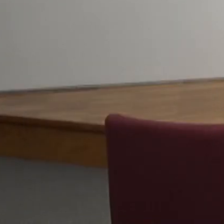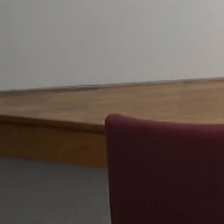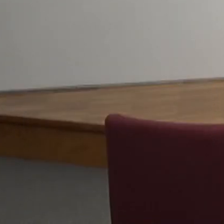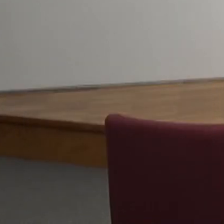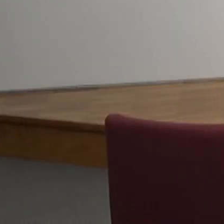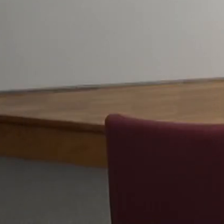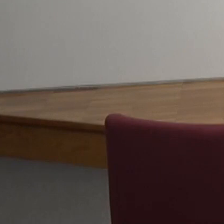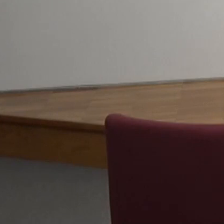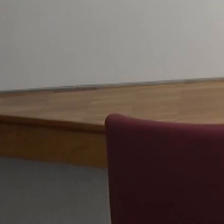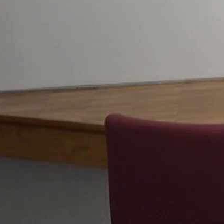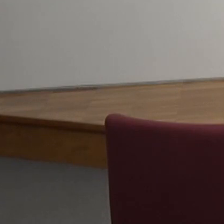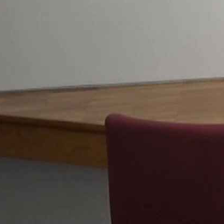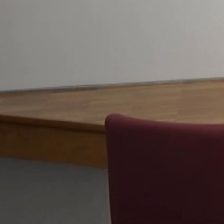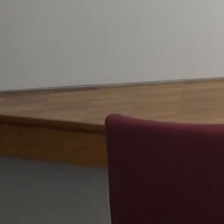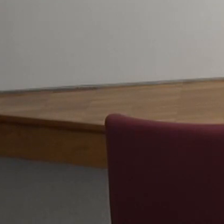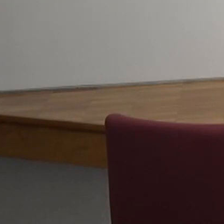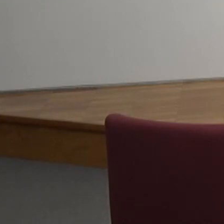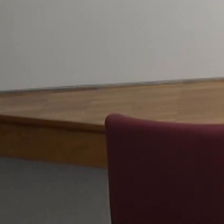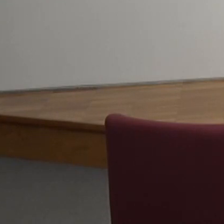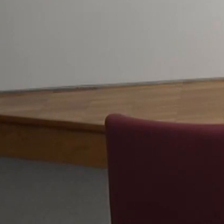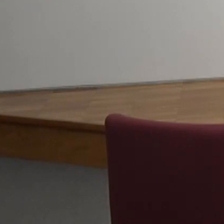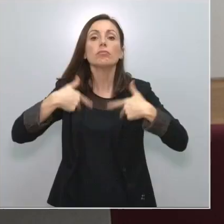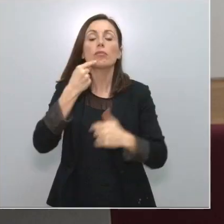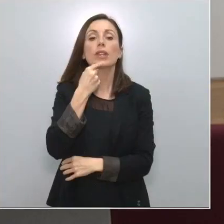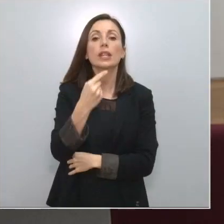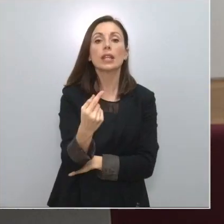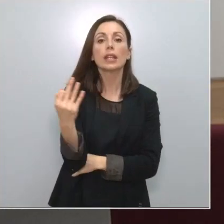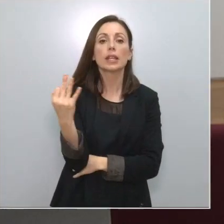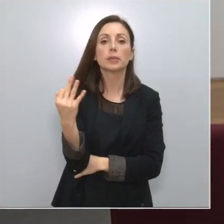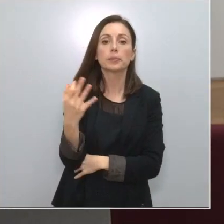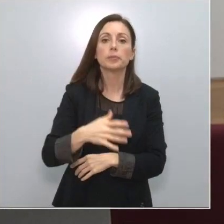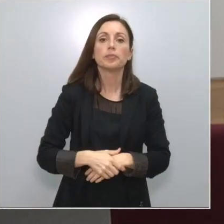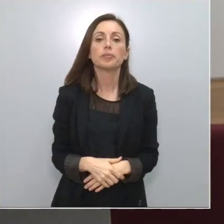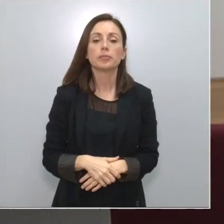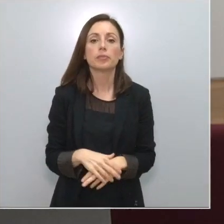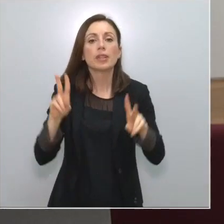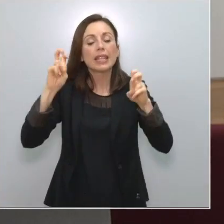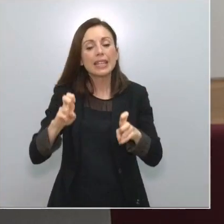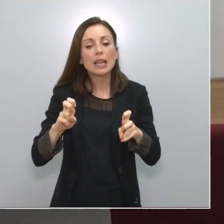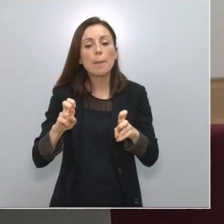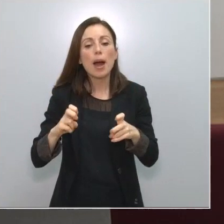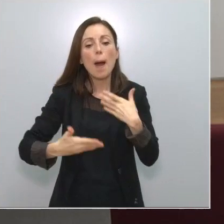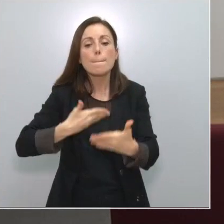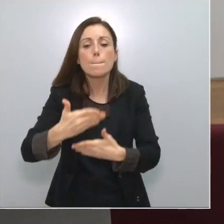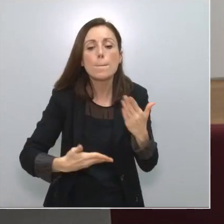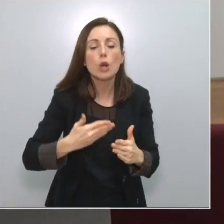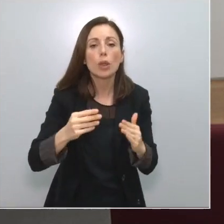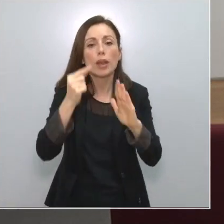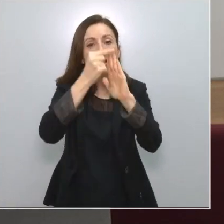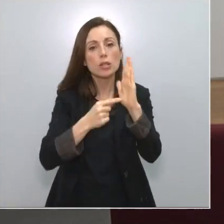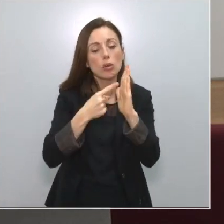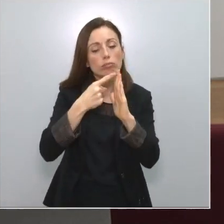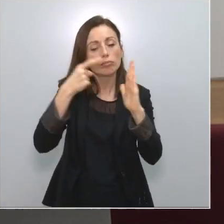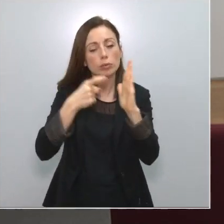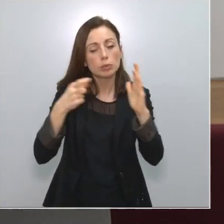Si me permiten, quería simplemente matizar. Le preguntaba no tanto por el proceso de desescalada de la salida